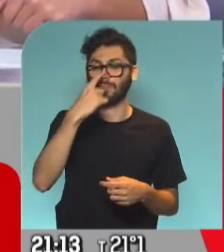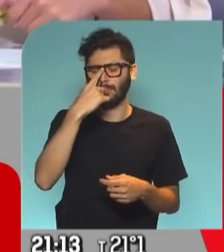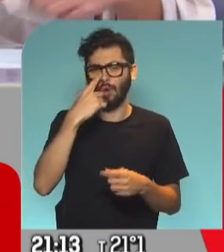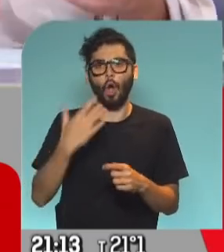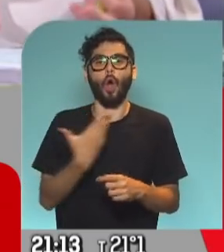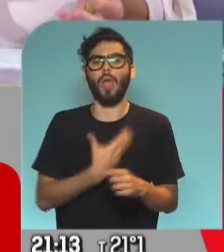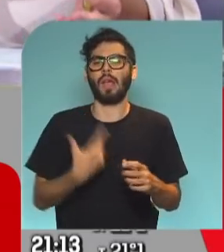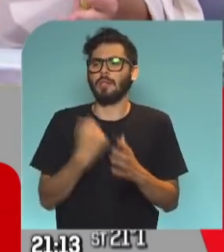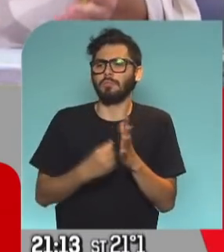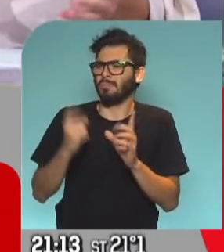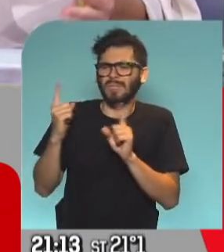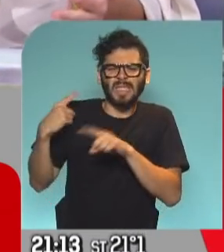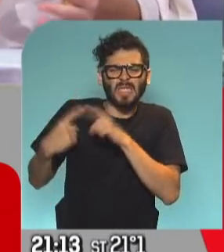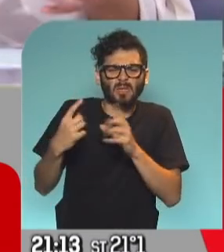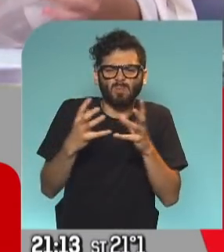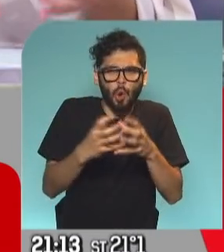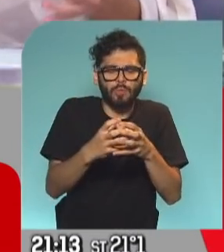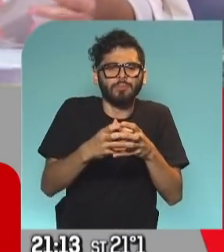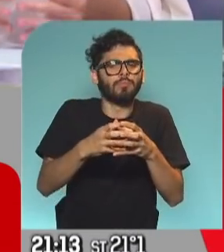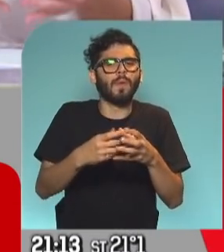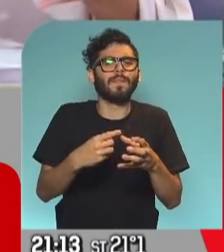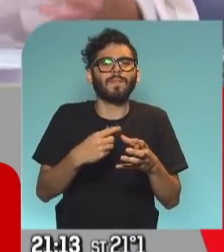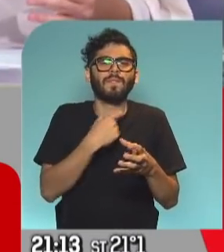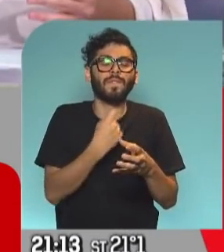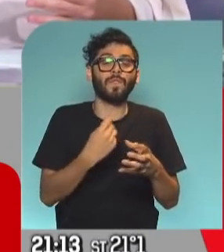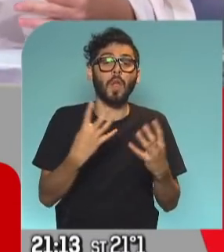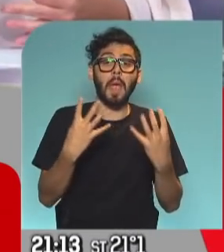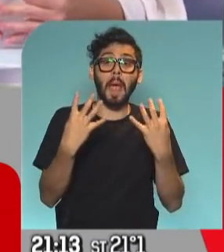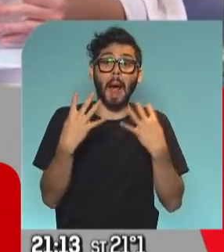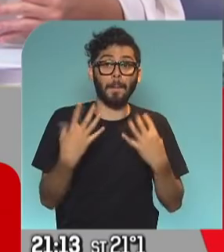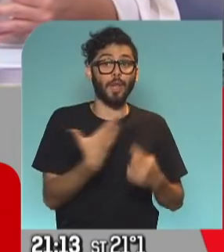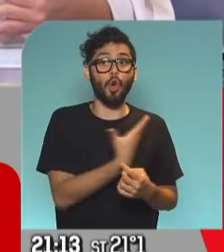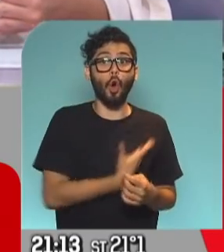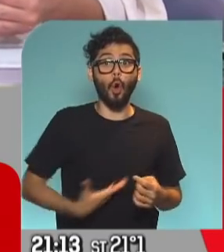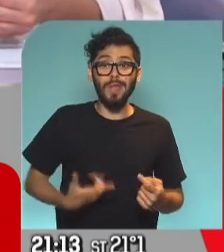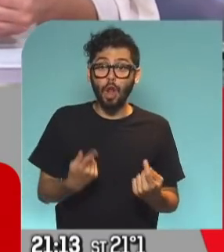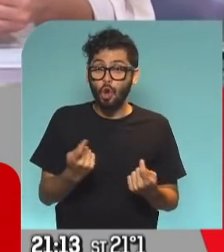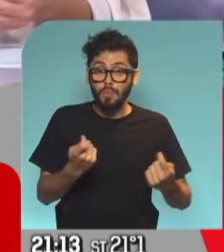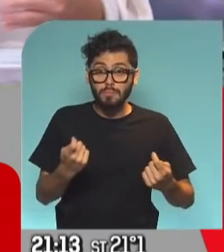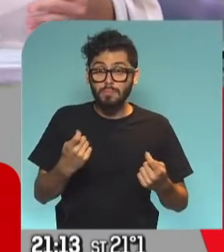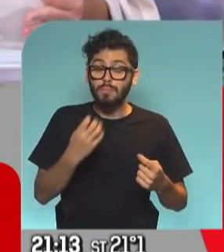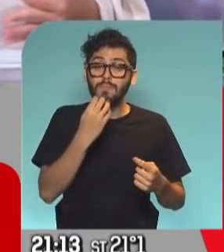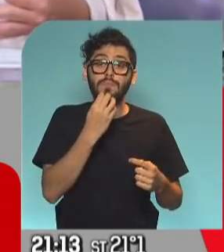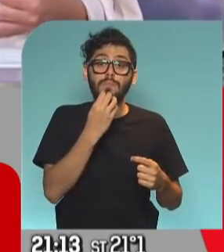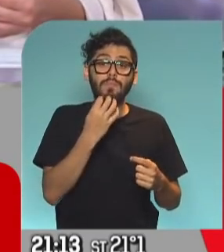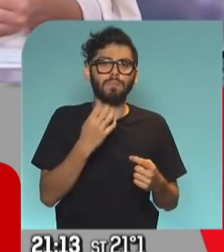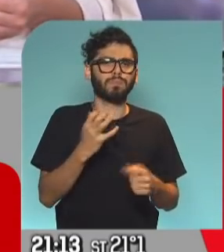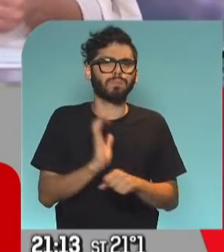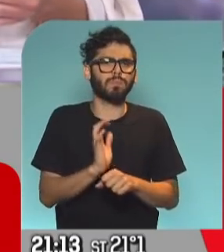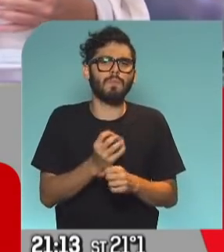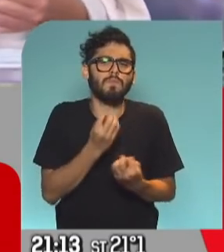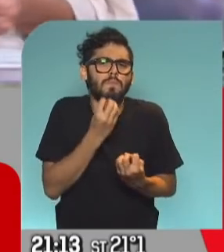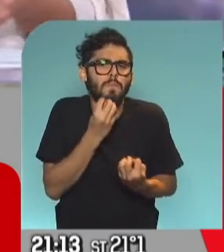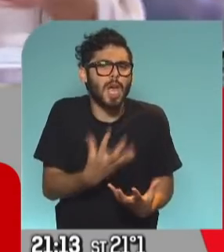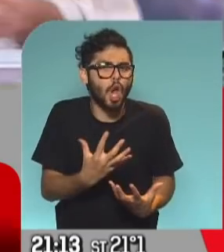mostrar que el Reino Unido se presenta, Gran Bretaña se presenta más eficiente y más con mayor capacidad de respuesta